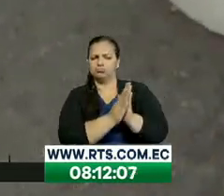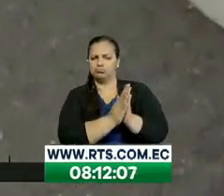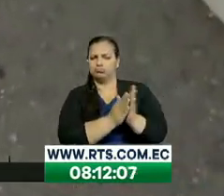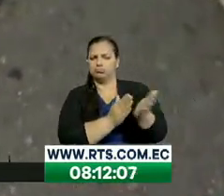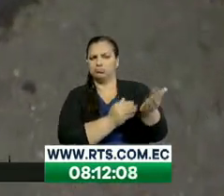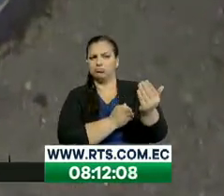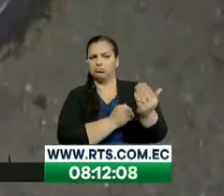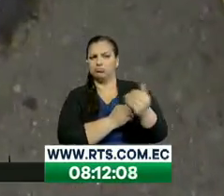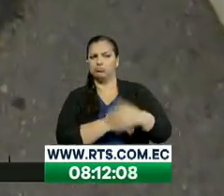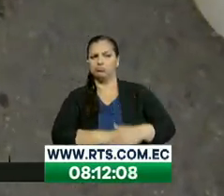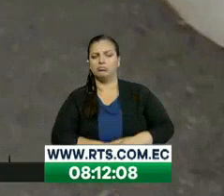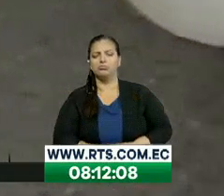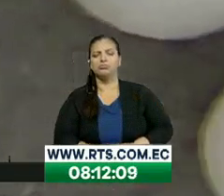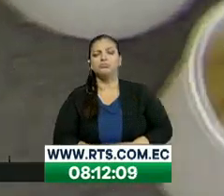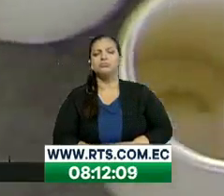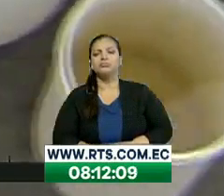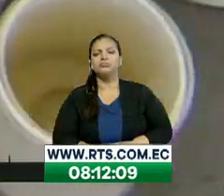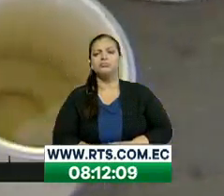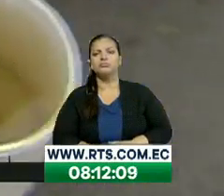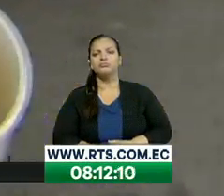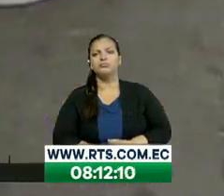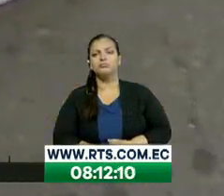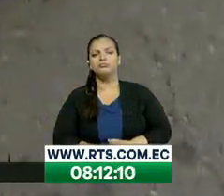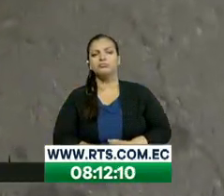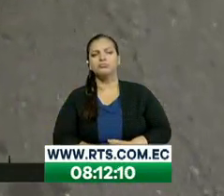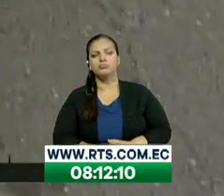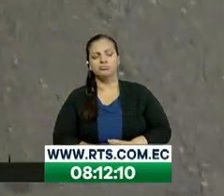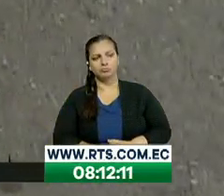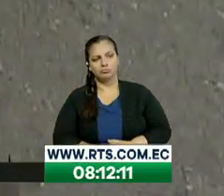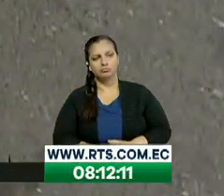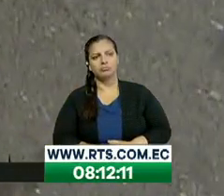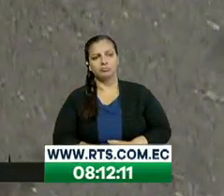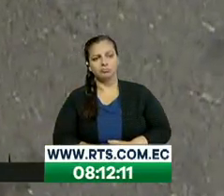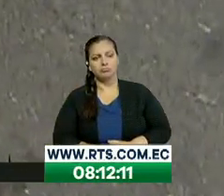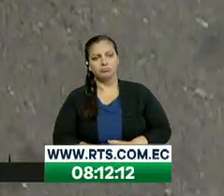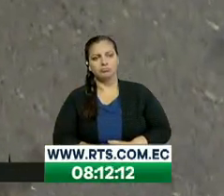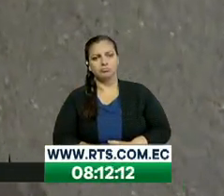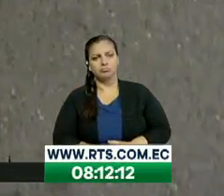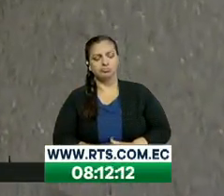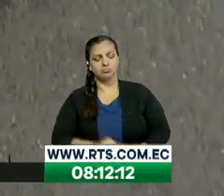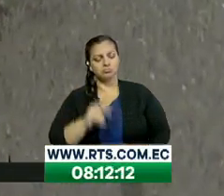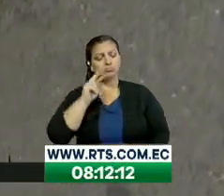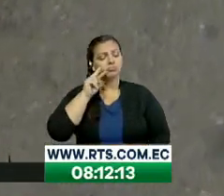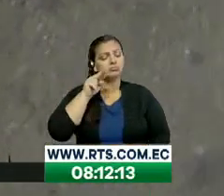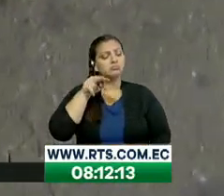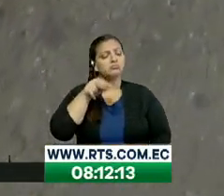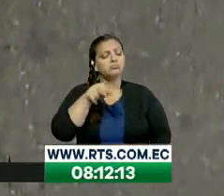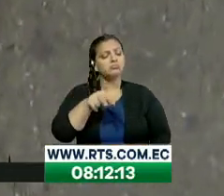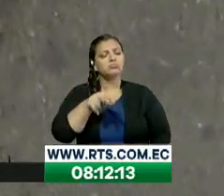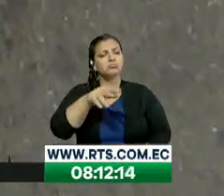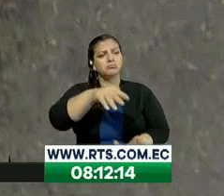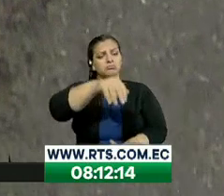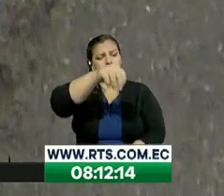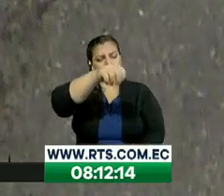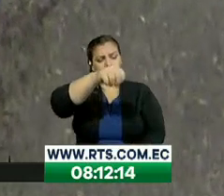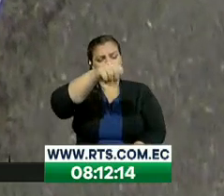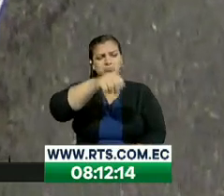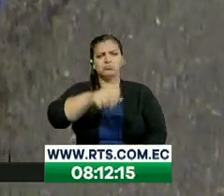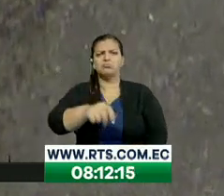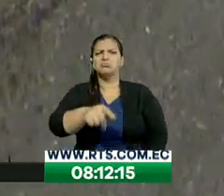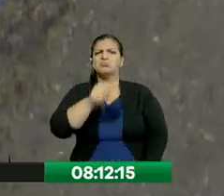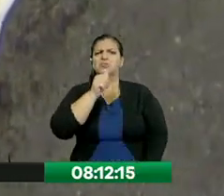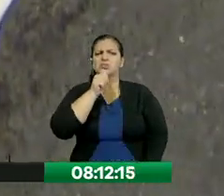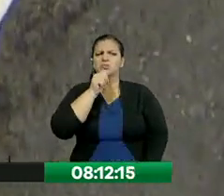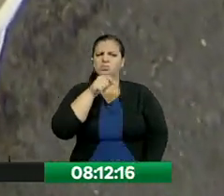se han tomado el tiempo ellos para recibirnos con un poquito del líquido que aún cuentan acá.